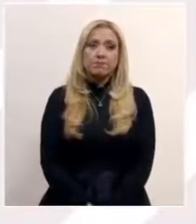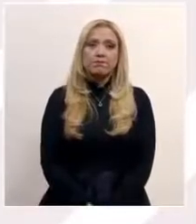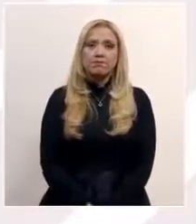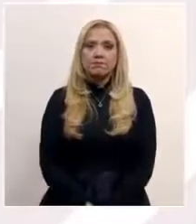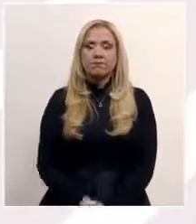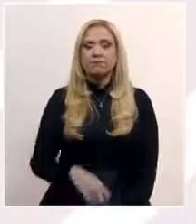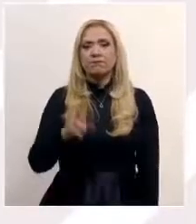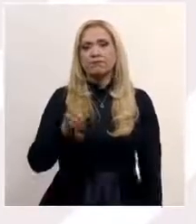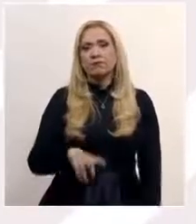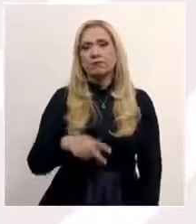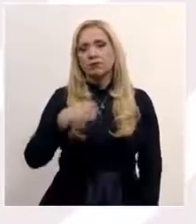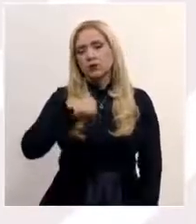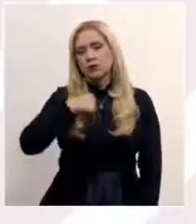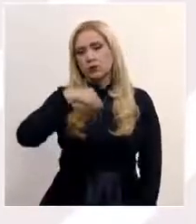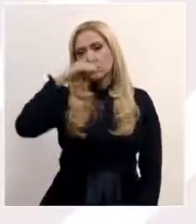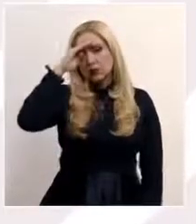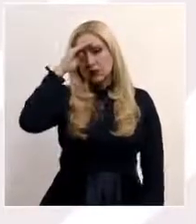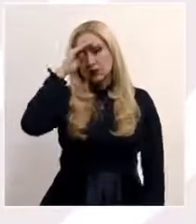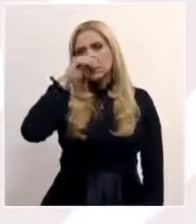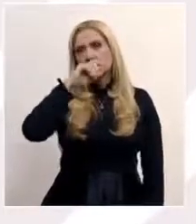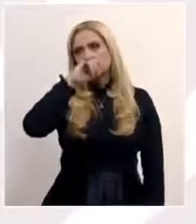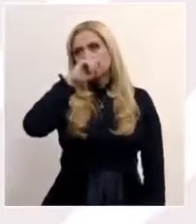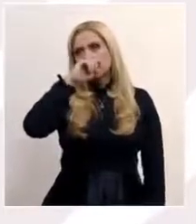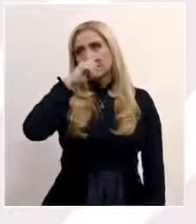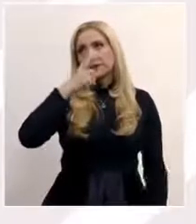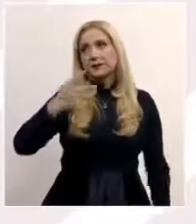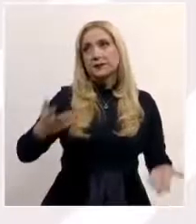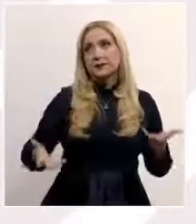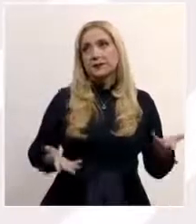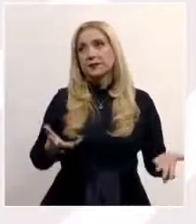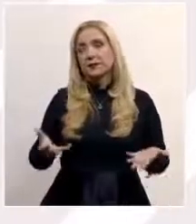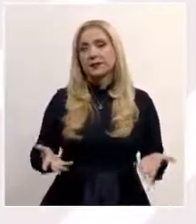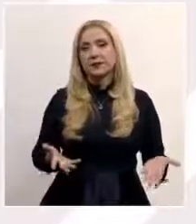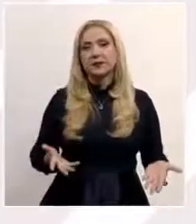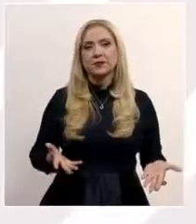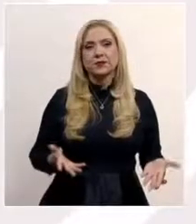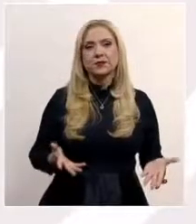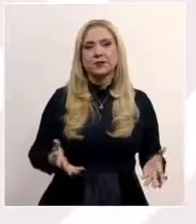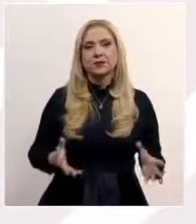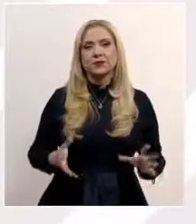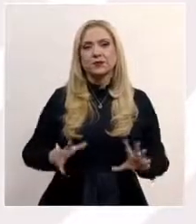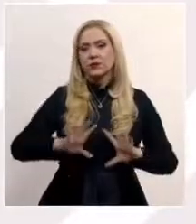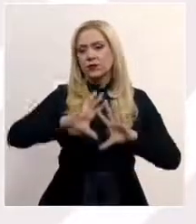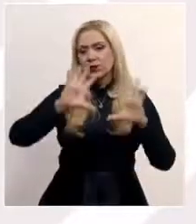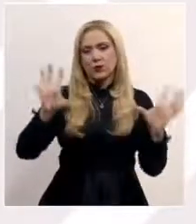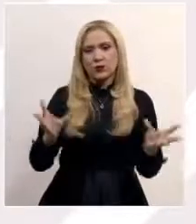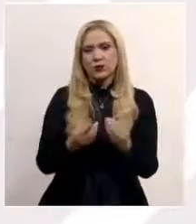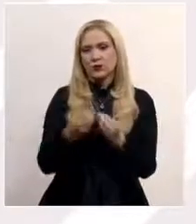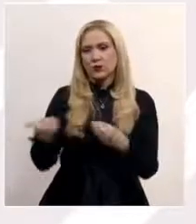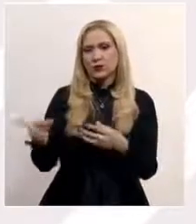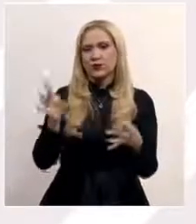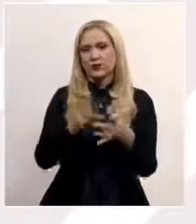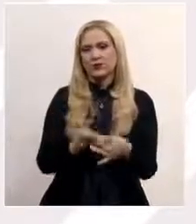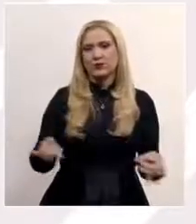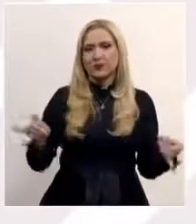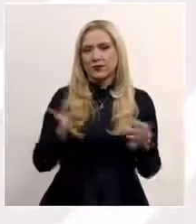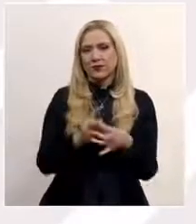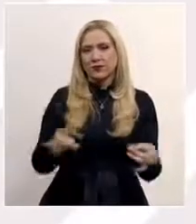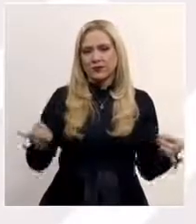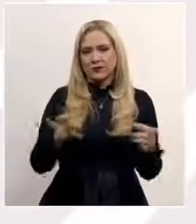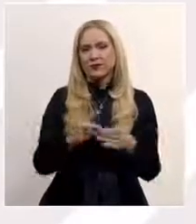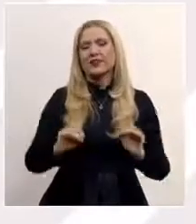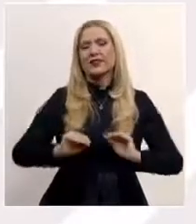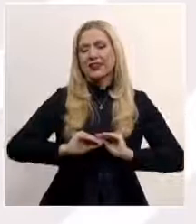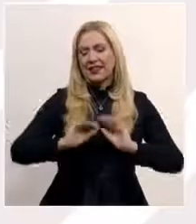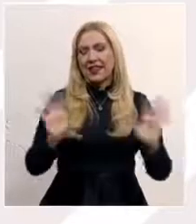Híjole, pero creo que pusiste, pues, digamos, todo el panorama muy